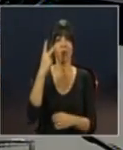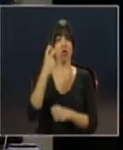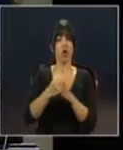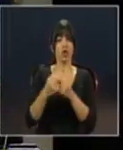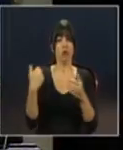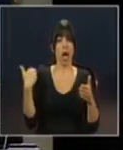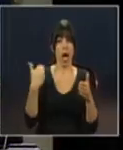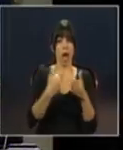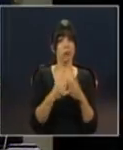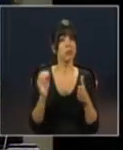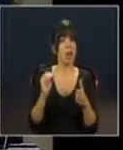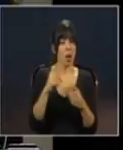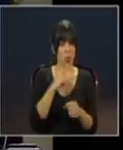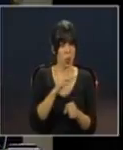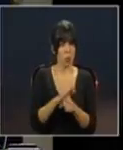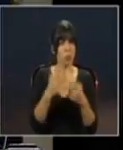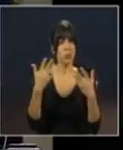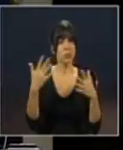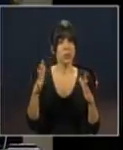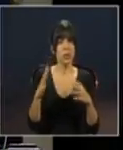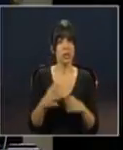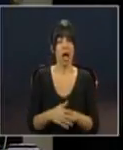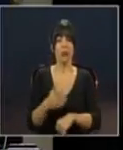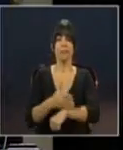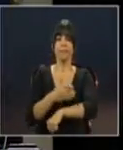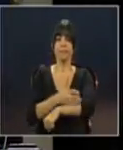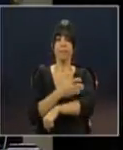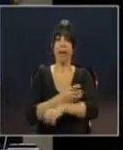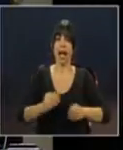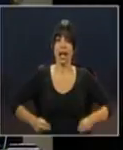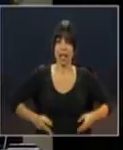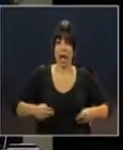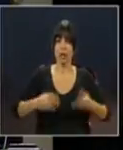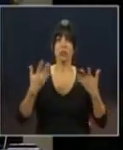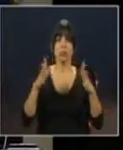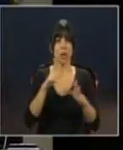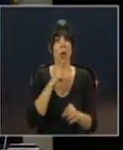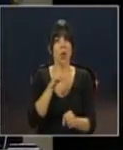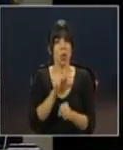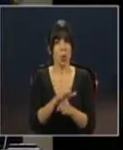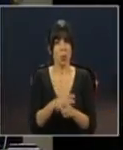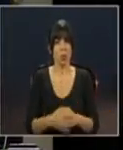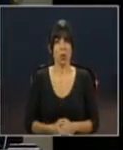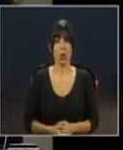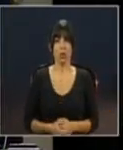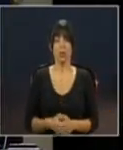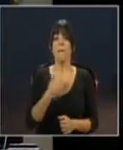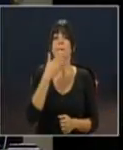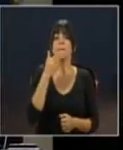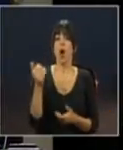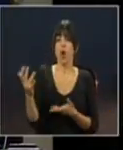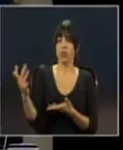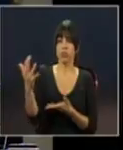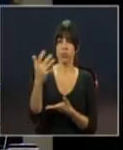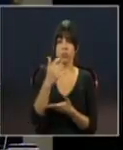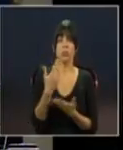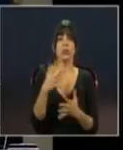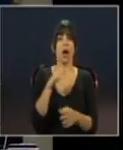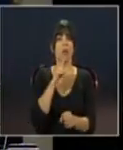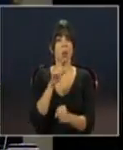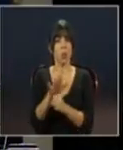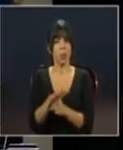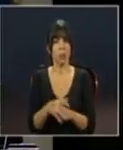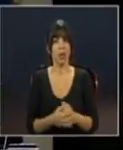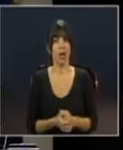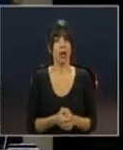gobierno. Cumplimos al realizar mejoras sustantivas en el gasto. Cumplimos al lograr una mejor recaudación. Cumplimos